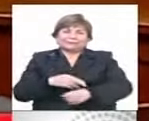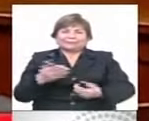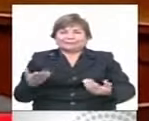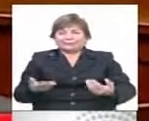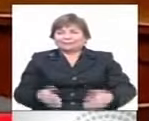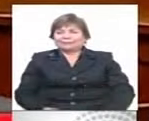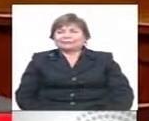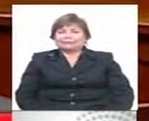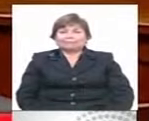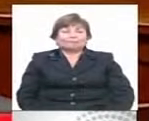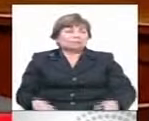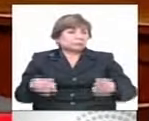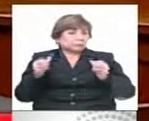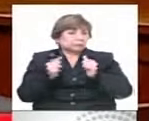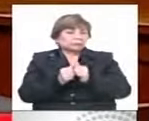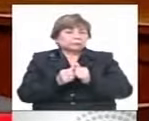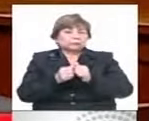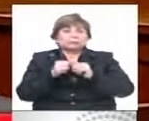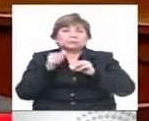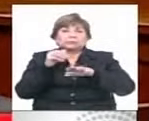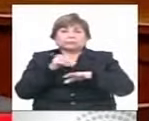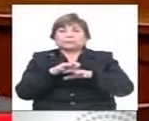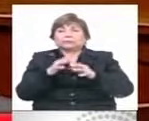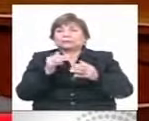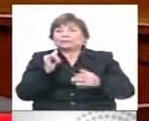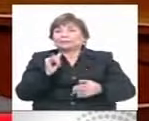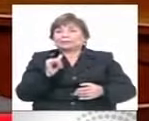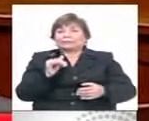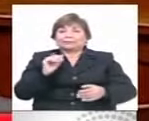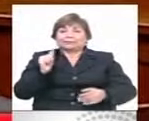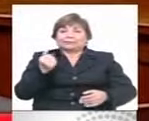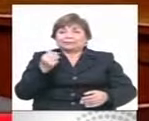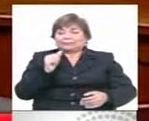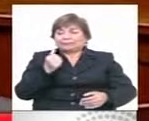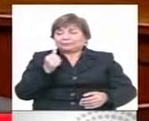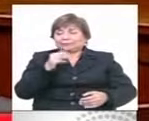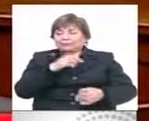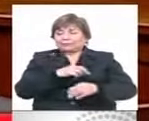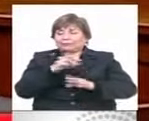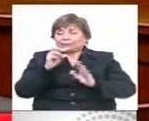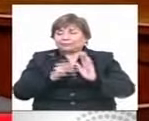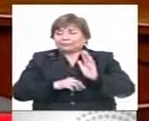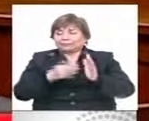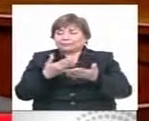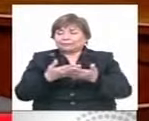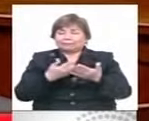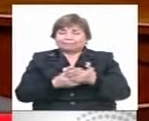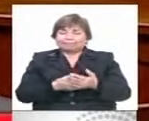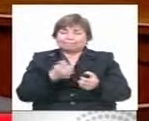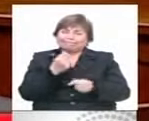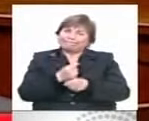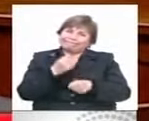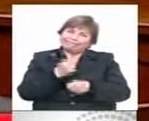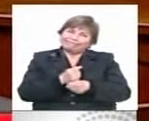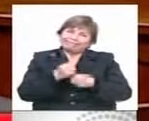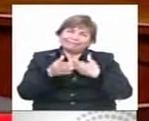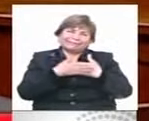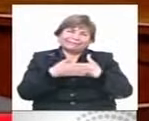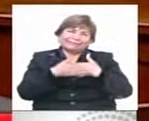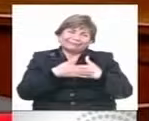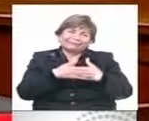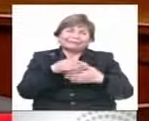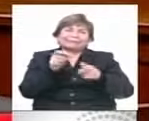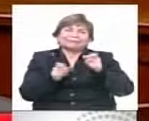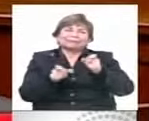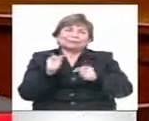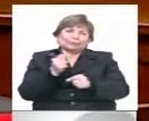de instalar a julio del 2023 10 nuevas plataformas de inspección de trabajo cercanas a la clase